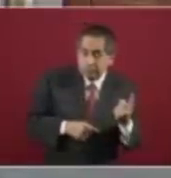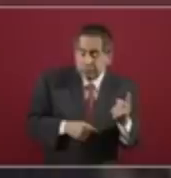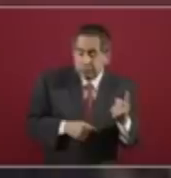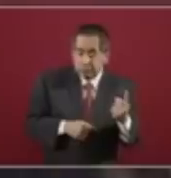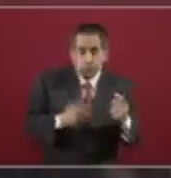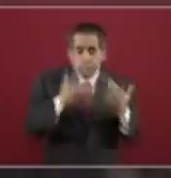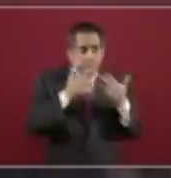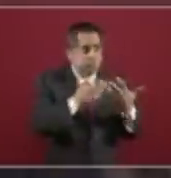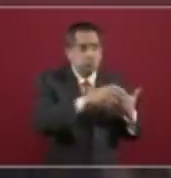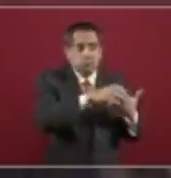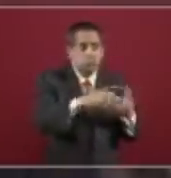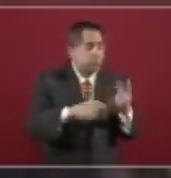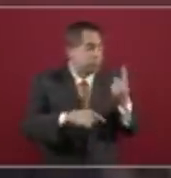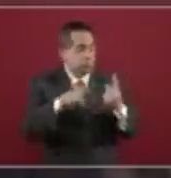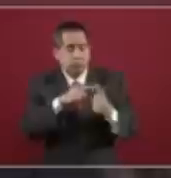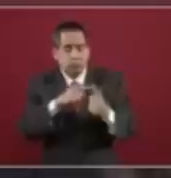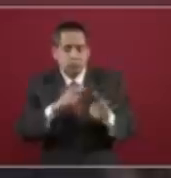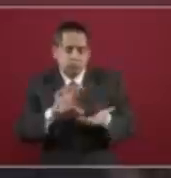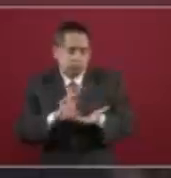vendió